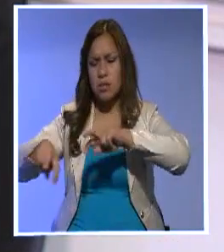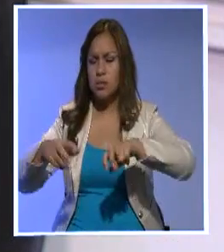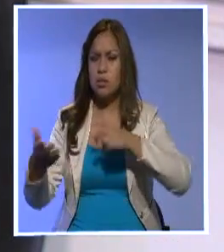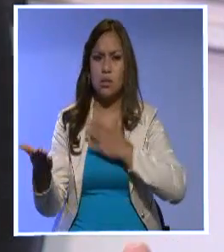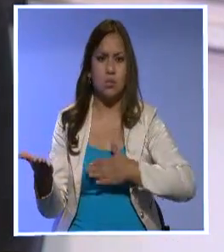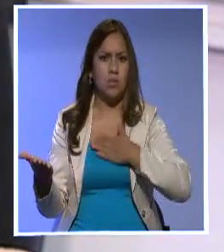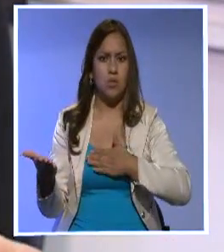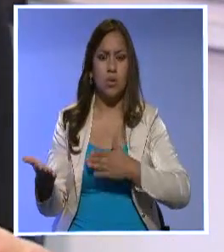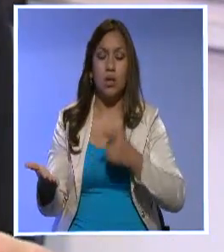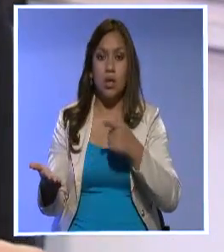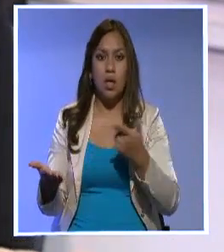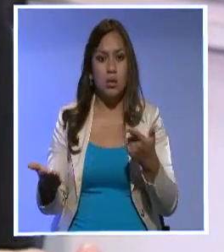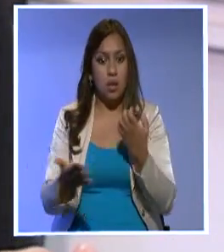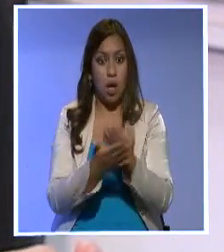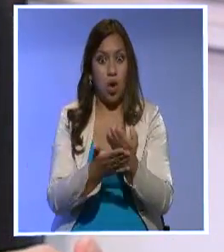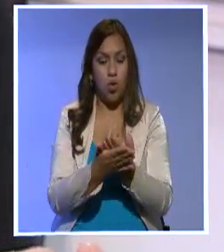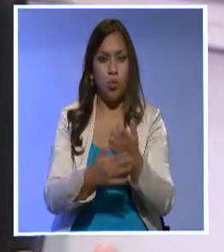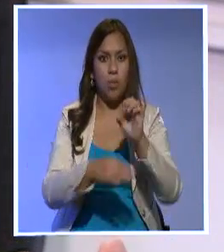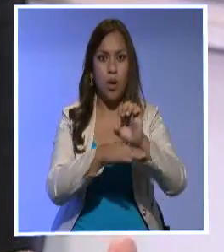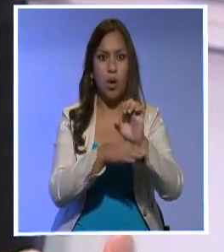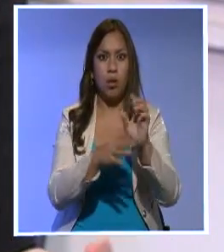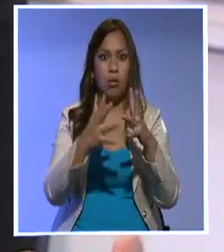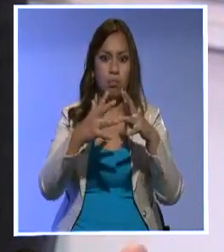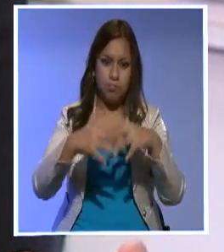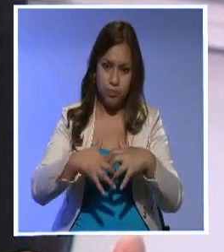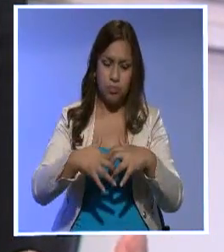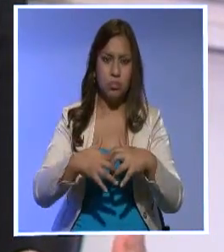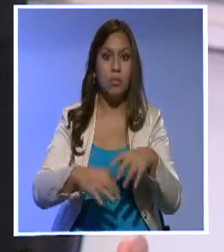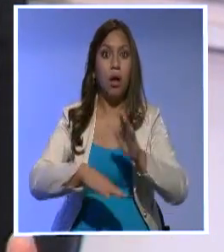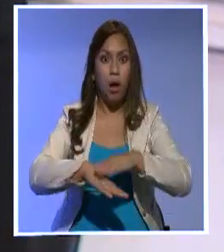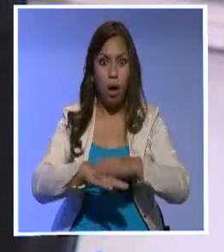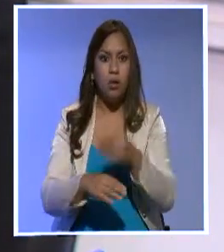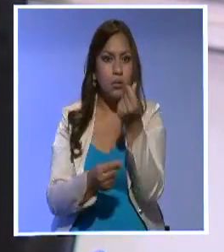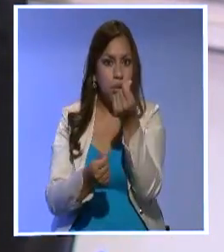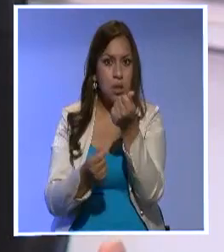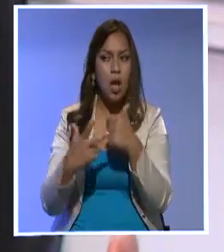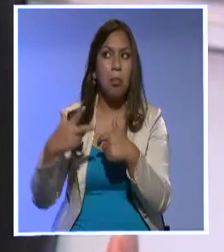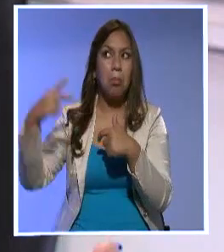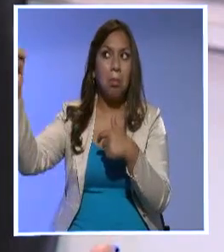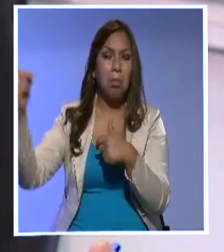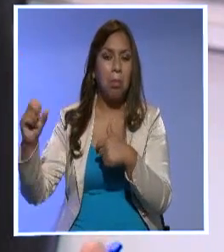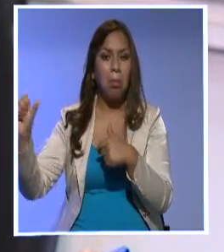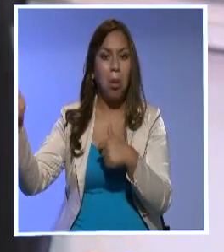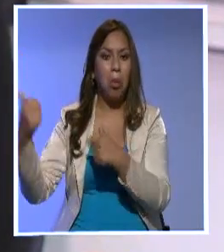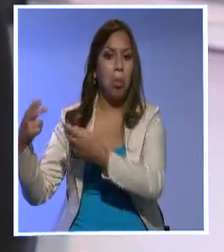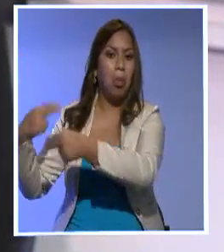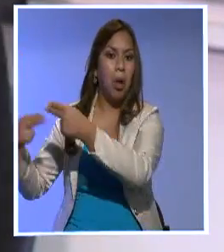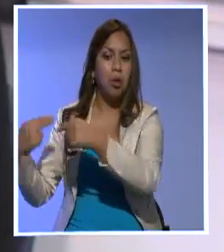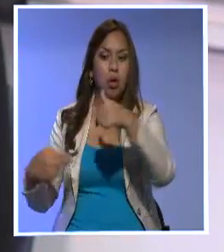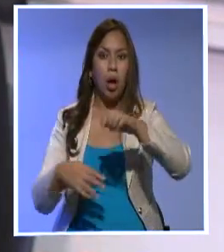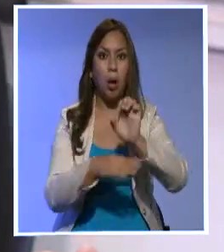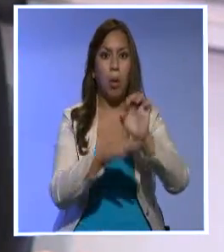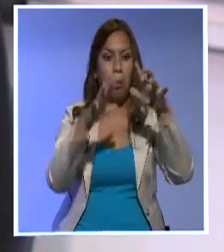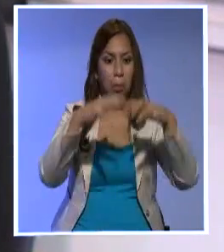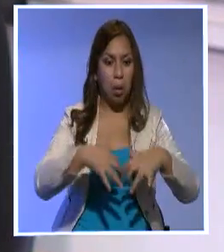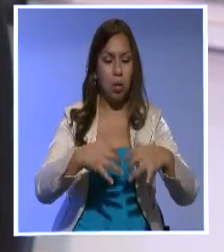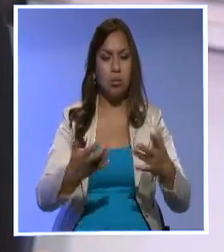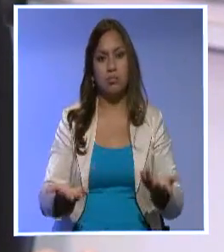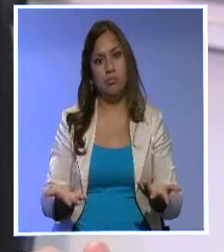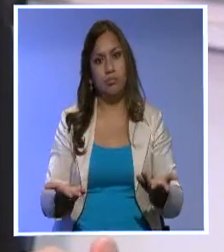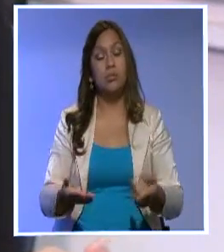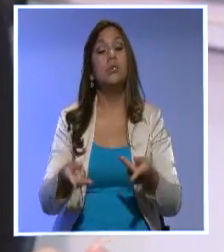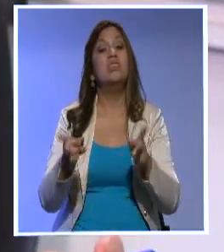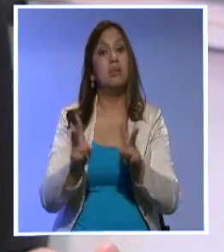desde el perjuicio a la economía ecuatoriana a la economía de los trabajadores y trabajadores sino también el posible involucra de funcionarios públicos